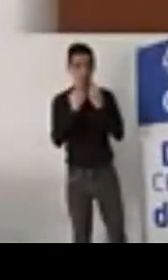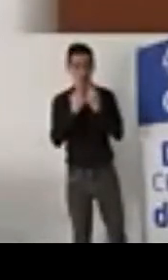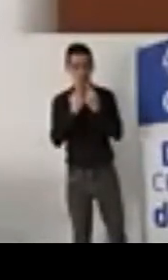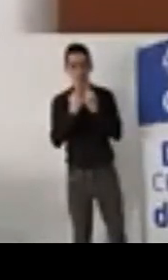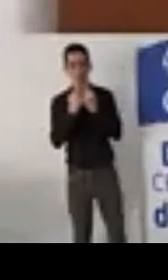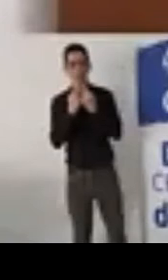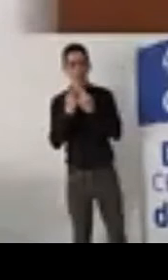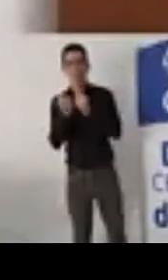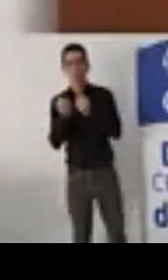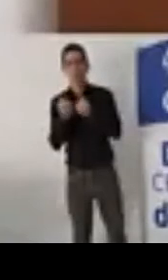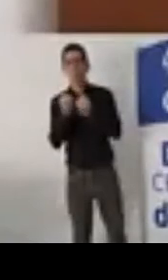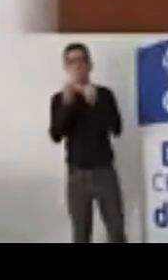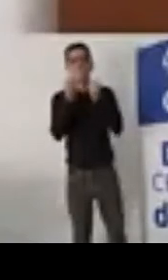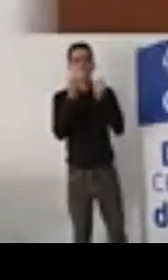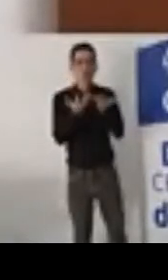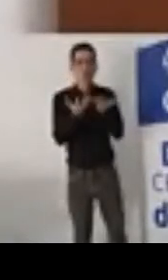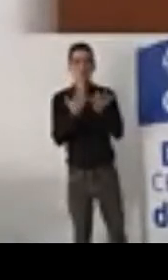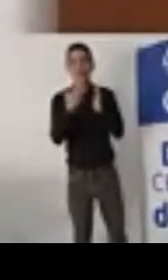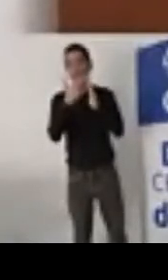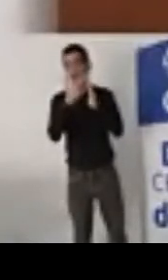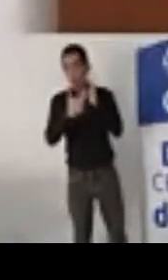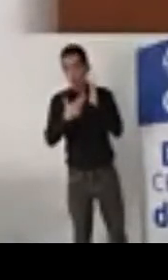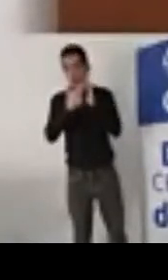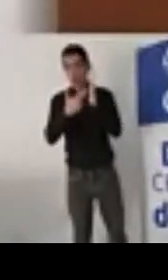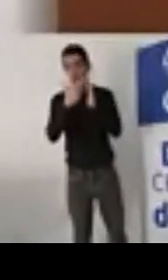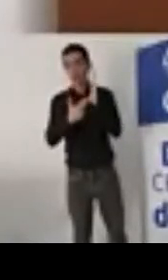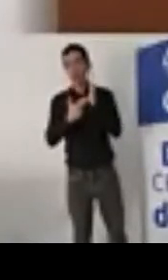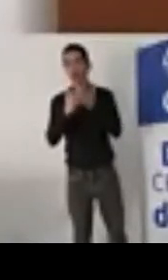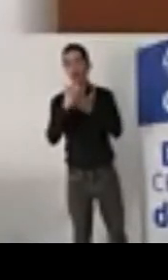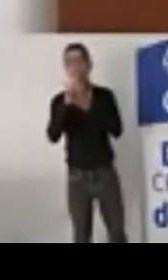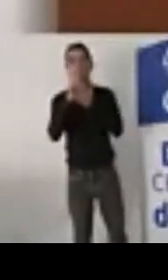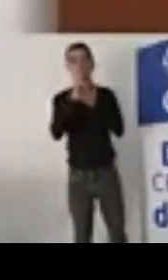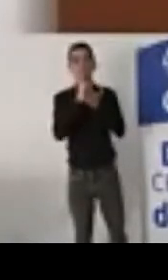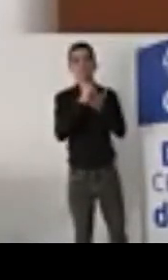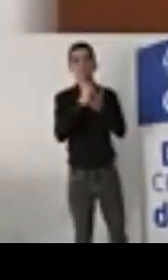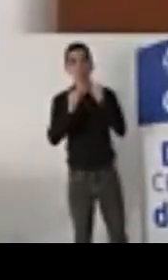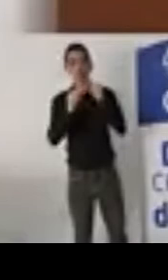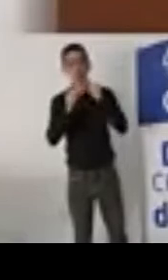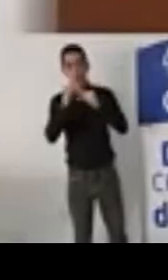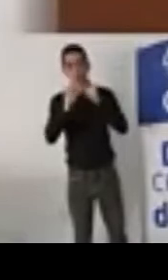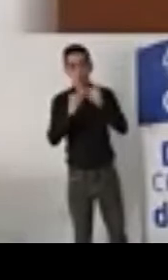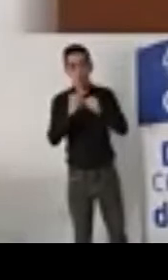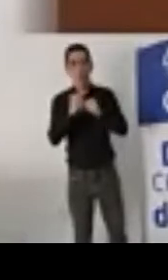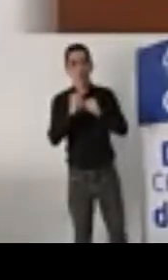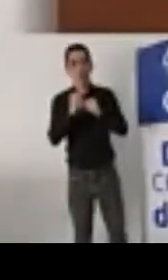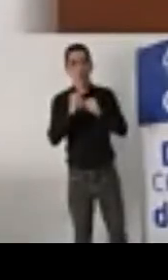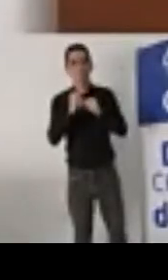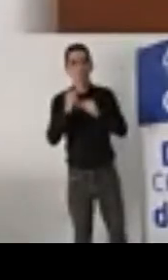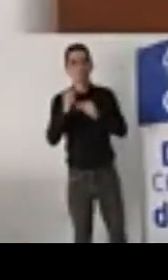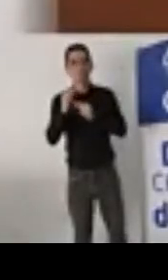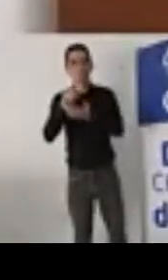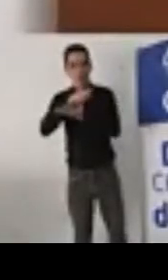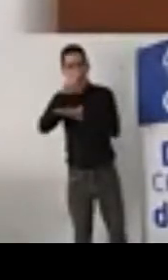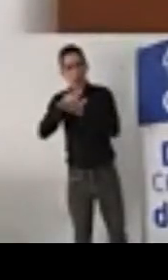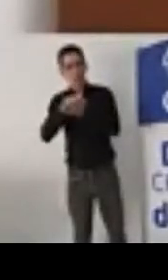ofrece nuevas herramientas que contribuyen al ensamblaje y la coordinación de las políticas públicas en